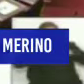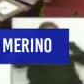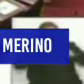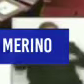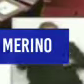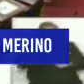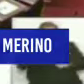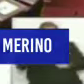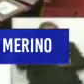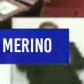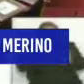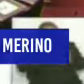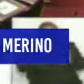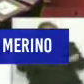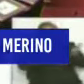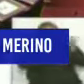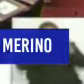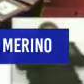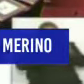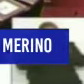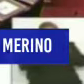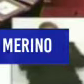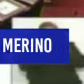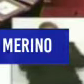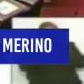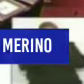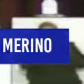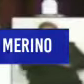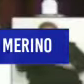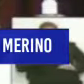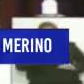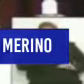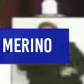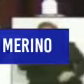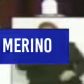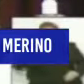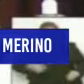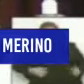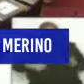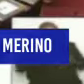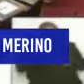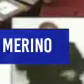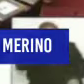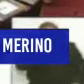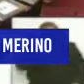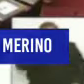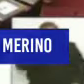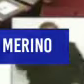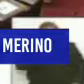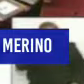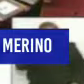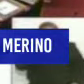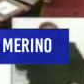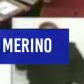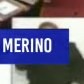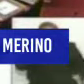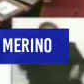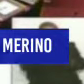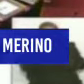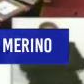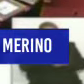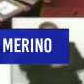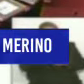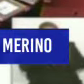En consecuencia, pase al archivo. Invito al estrado del presidente del Congreso, señor Manuel Merino de Lama. Se suspende la